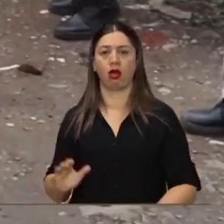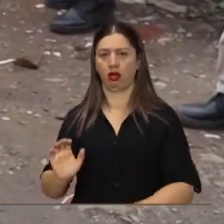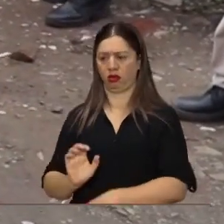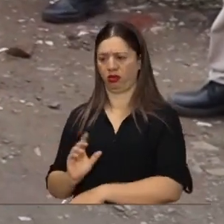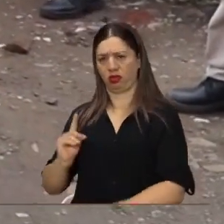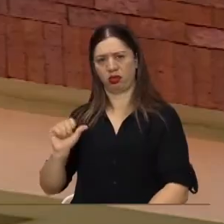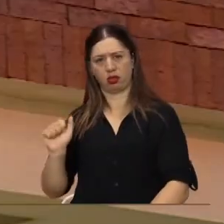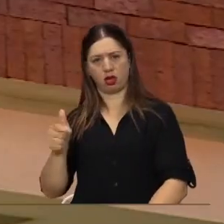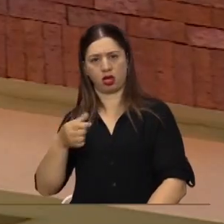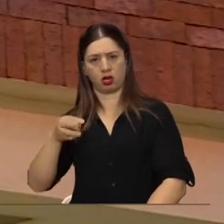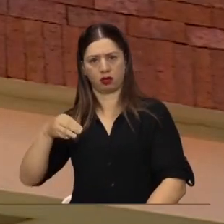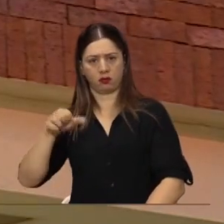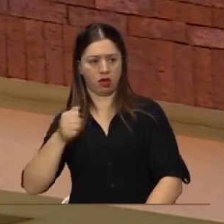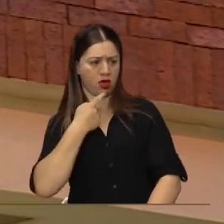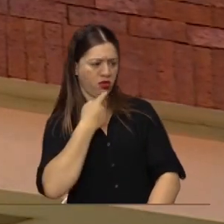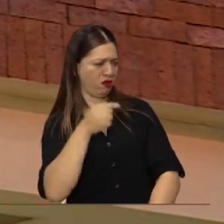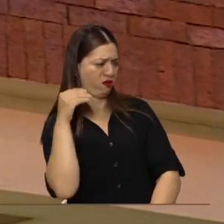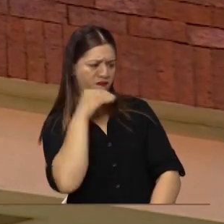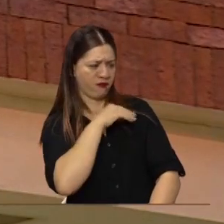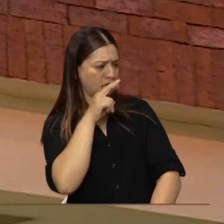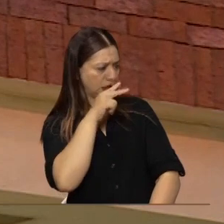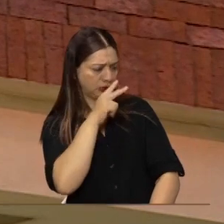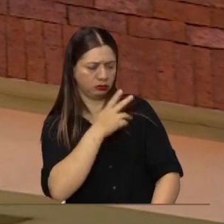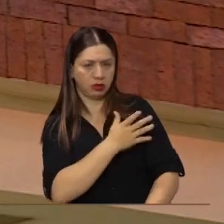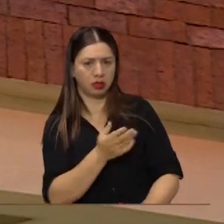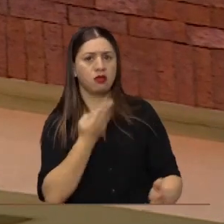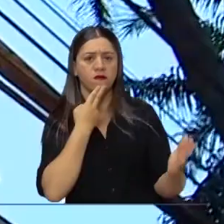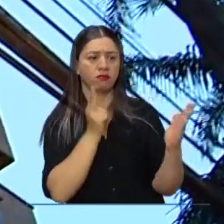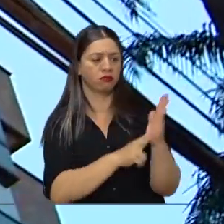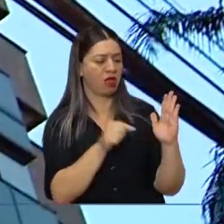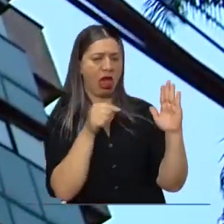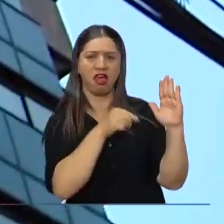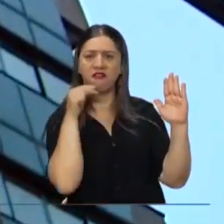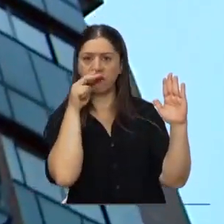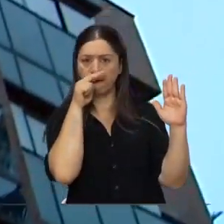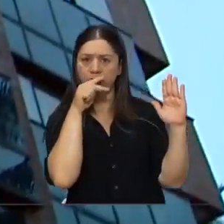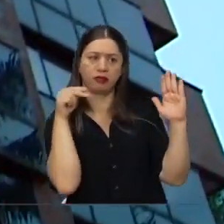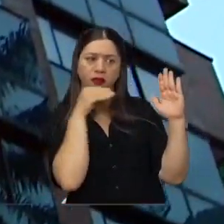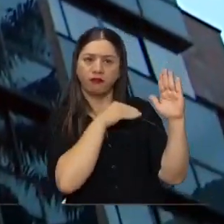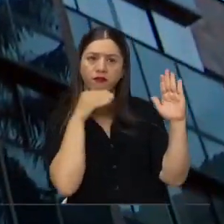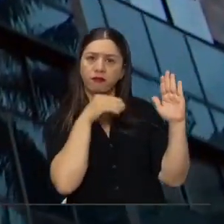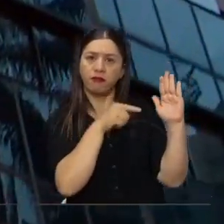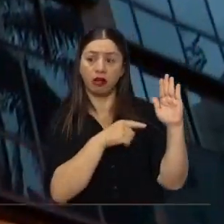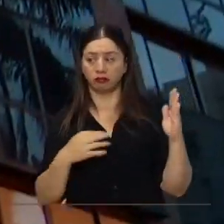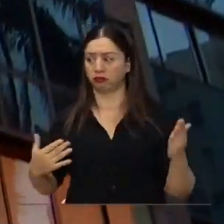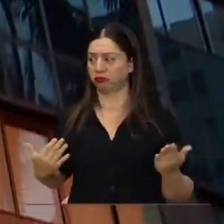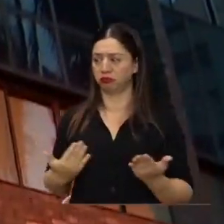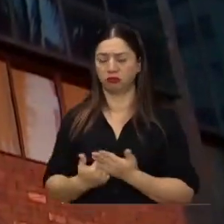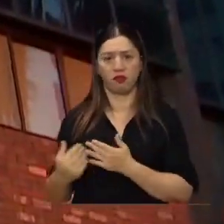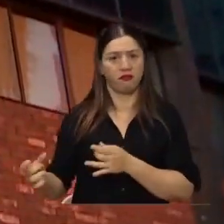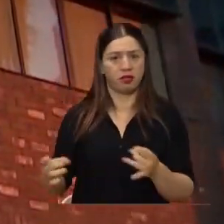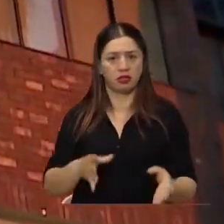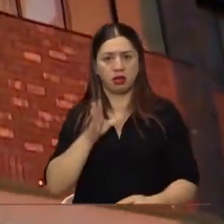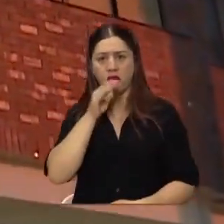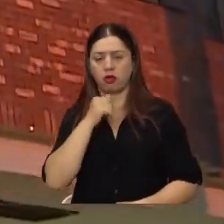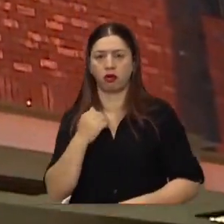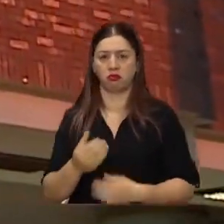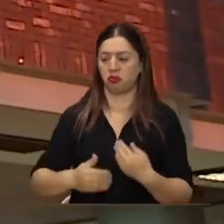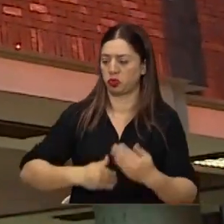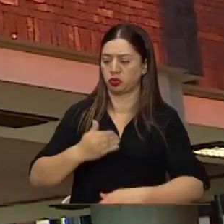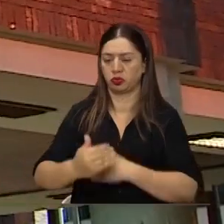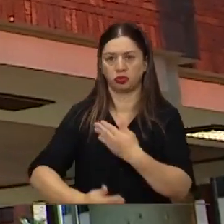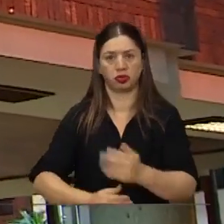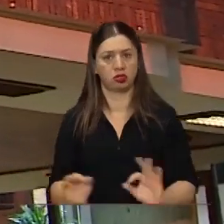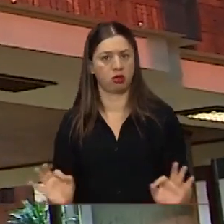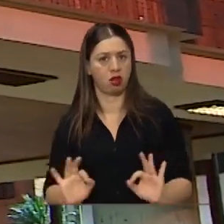de una suplantación y recalcó que el documento es falso, teniendo en cuenta que a la fecha no se está llevando a cabo ningún